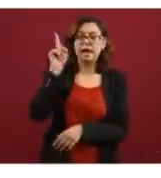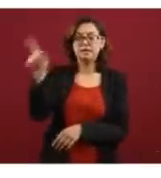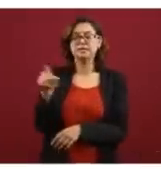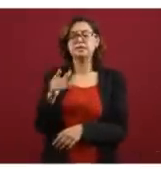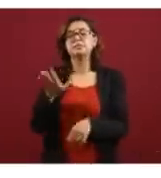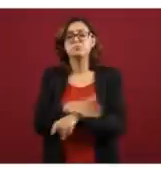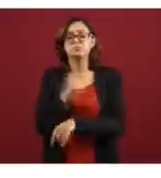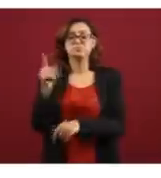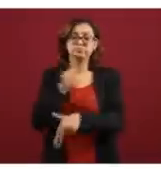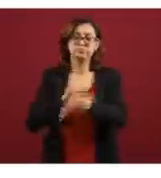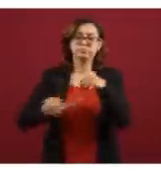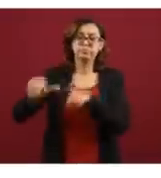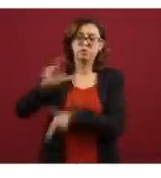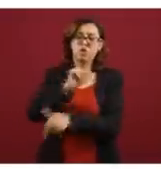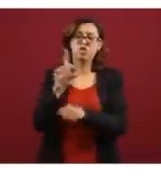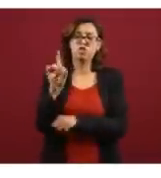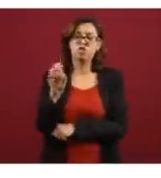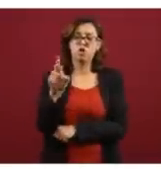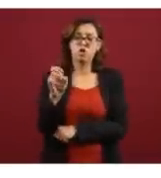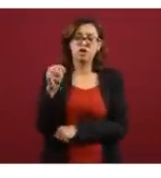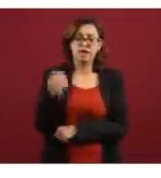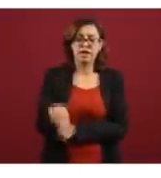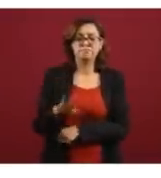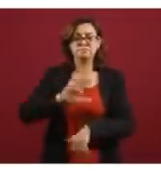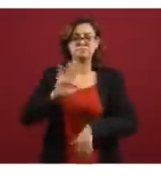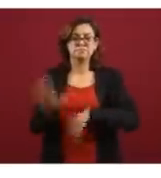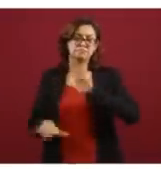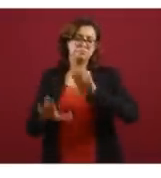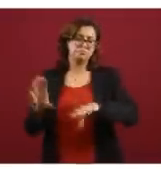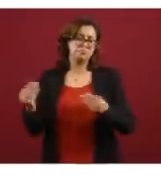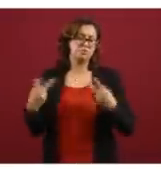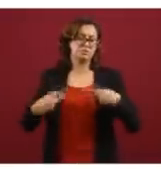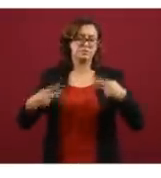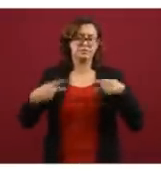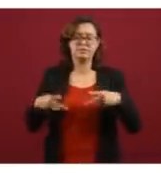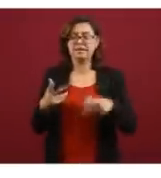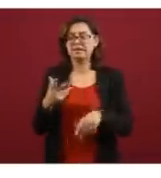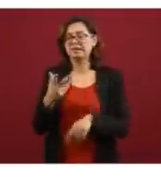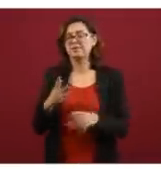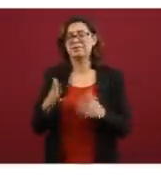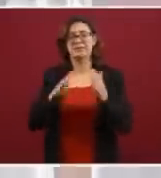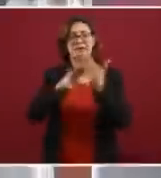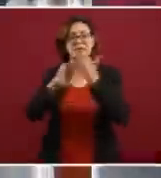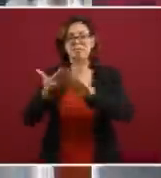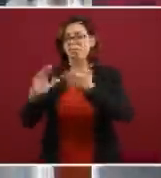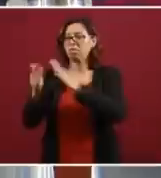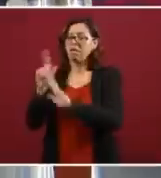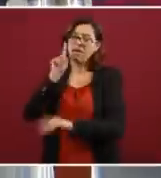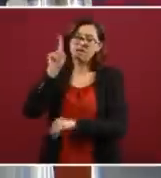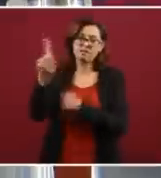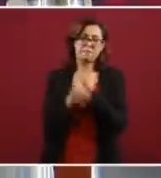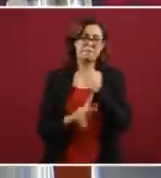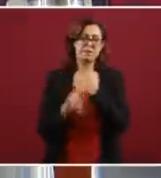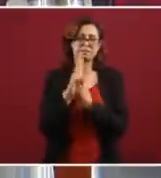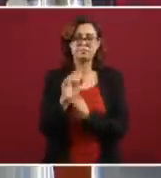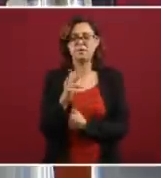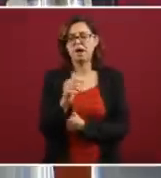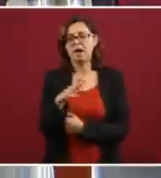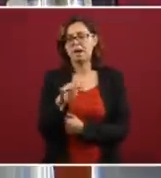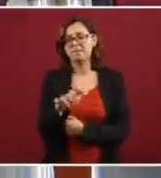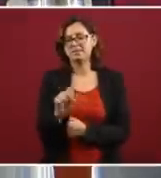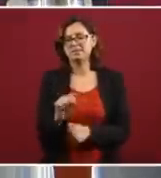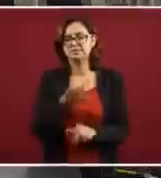conocen, Dorian, que le arrancó la vida a decenas de personas y dañó miles de viviendas en Bahamas. ¿Es cuánto, señor